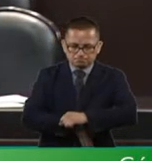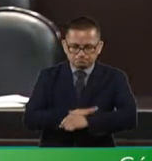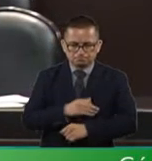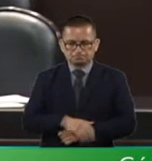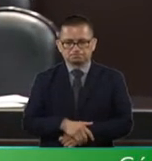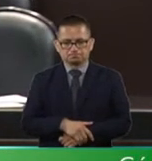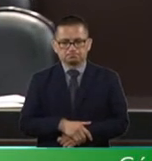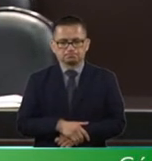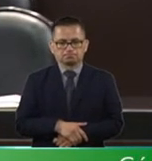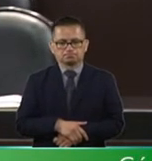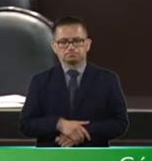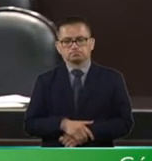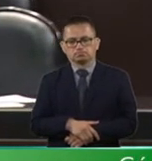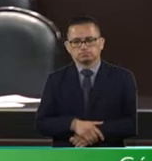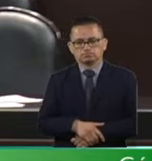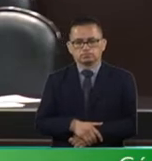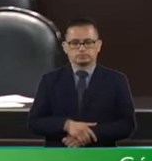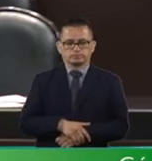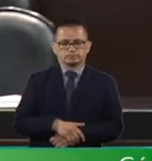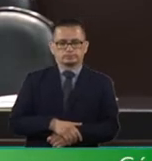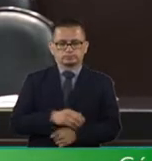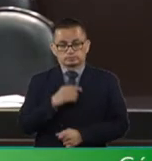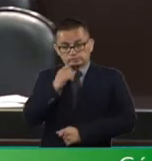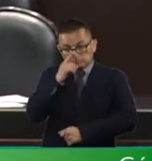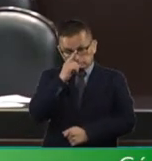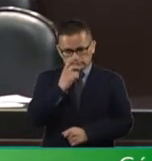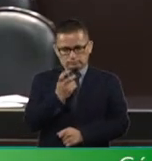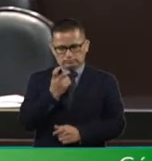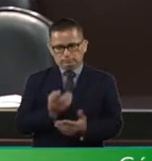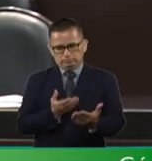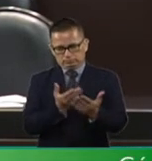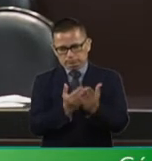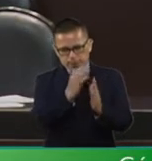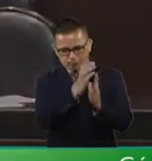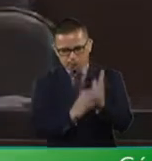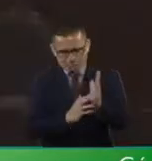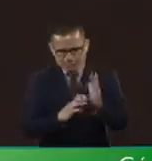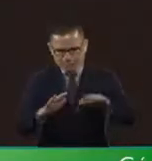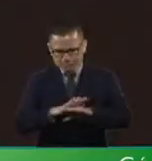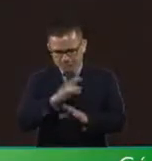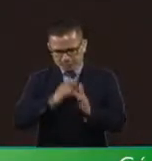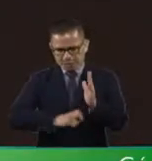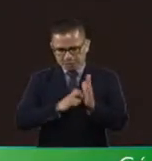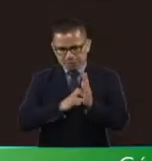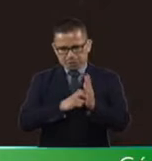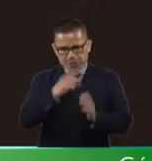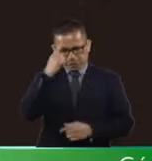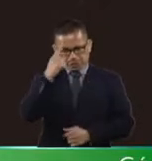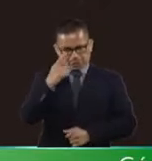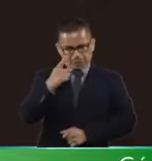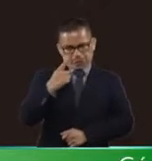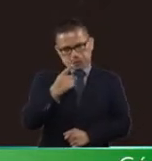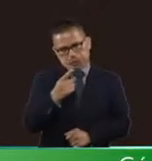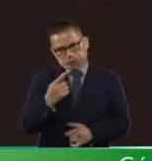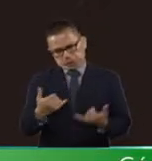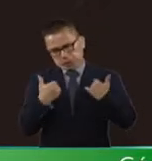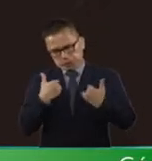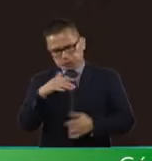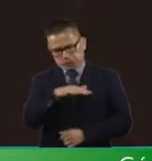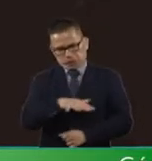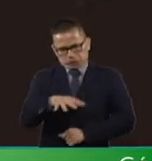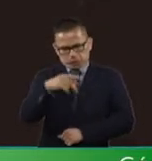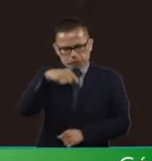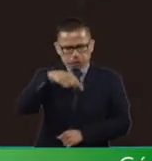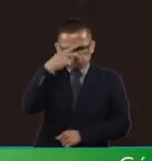Eh bueno esta reforma que tenemos entre nosotros para las y los jóvenes de México que se inserta en el contexto de la